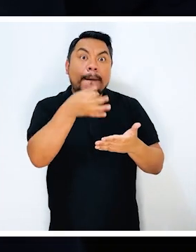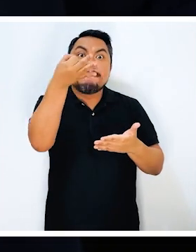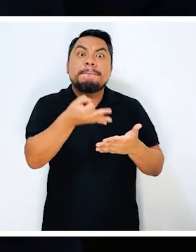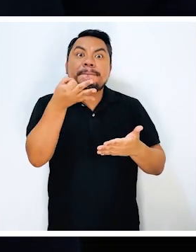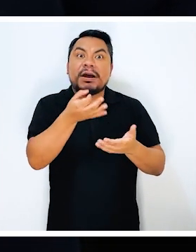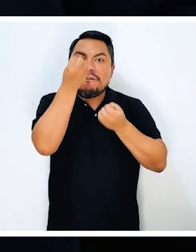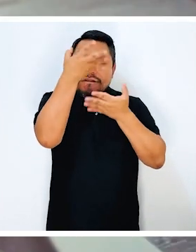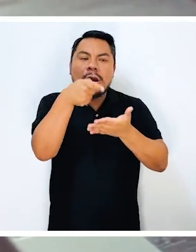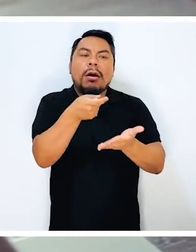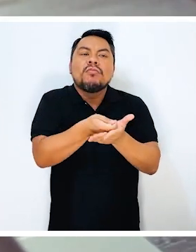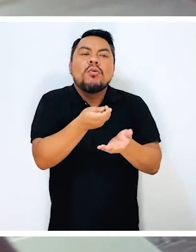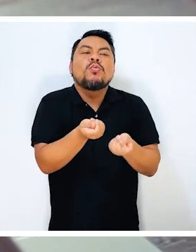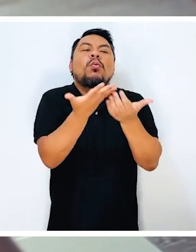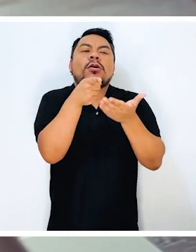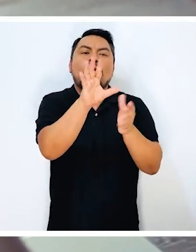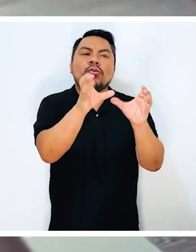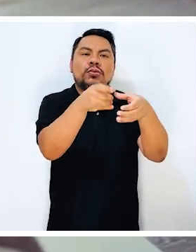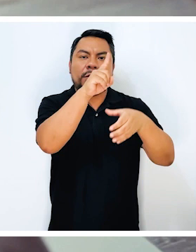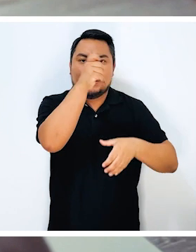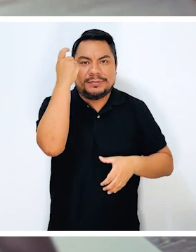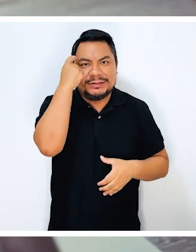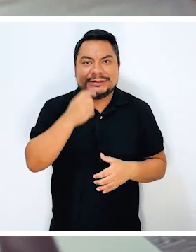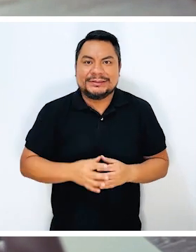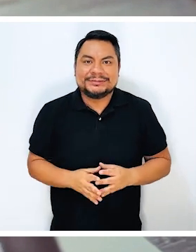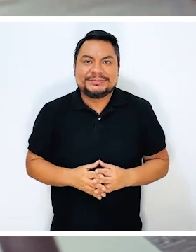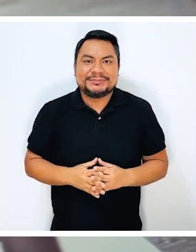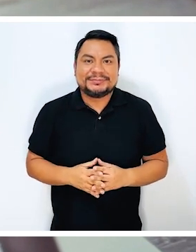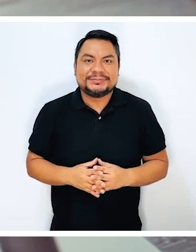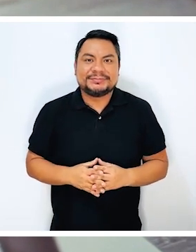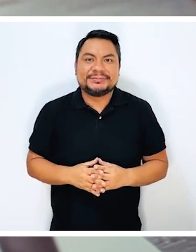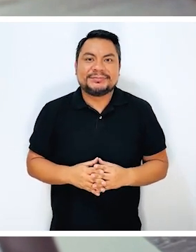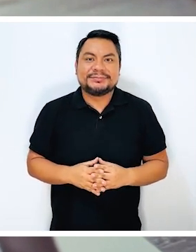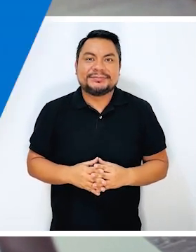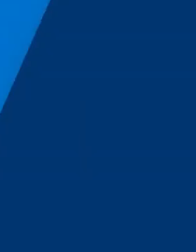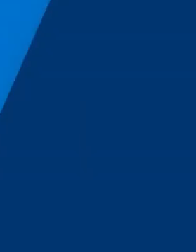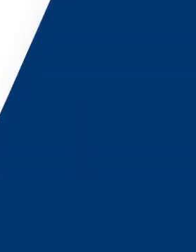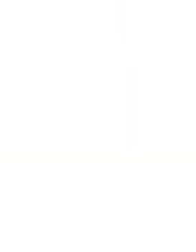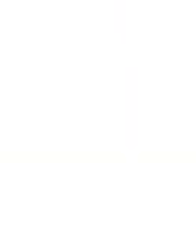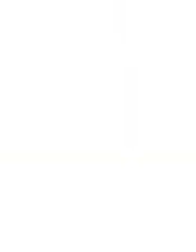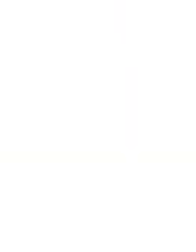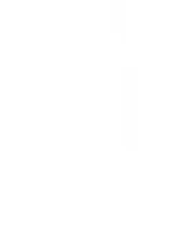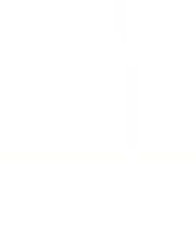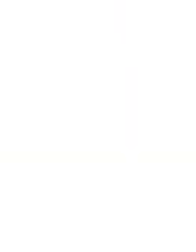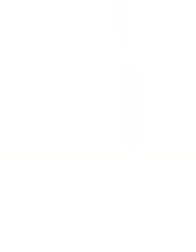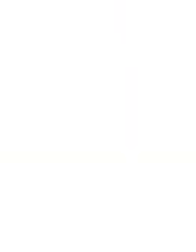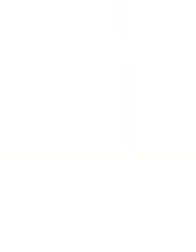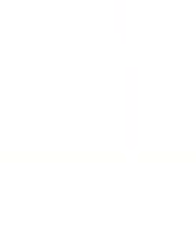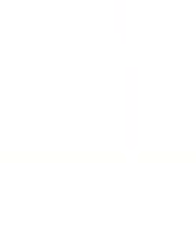verificación de la información financiera de las organizaciones políticas.